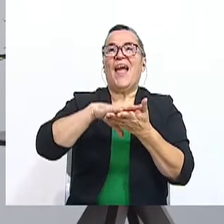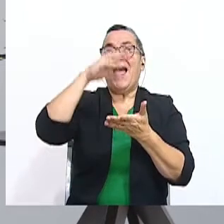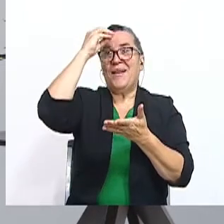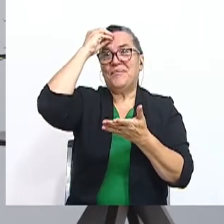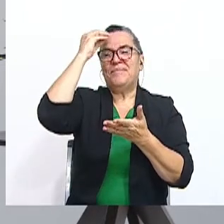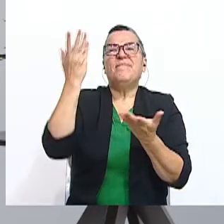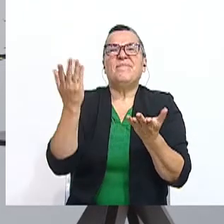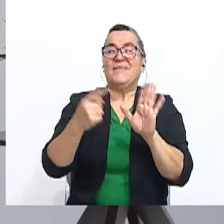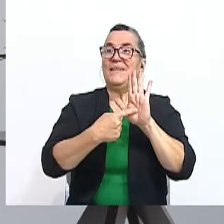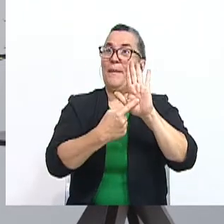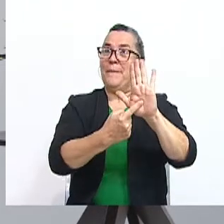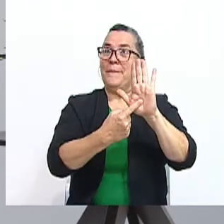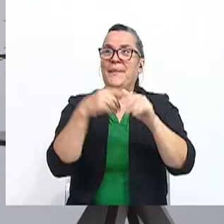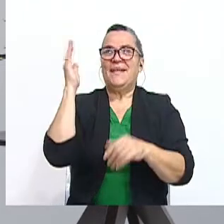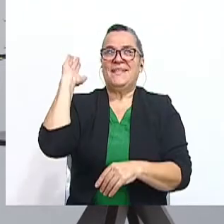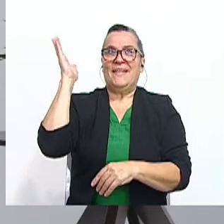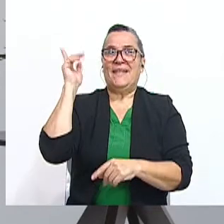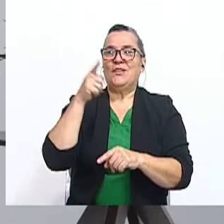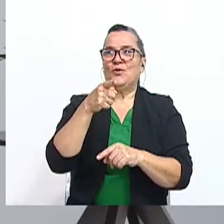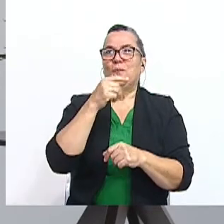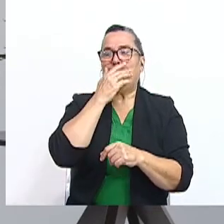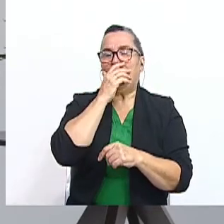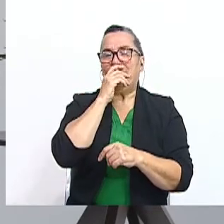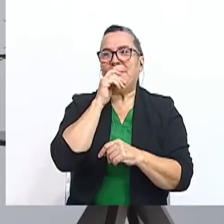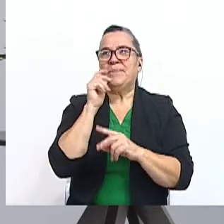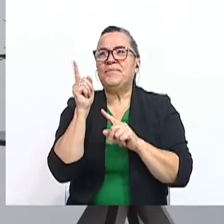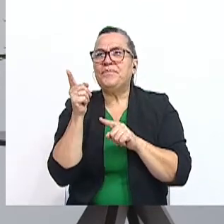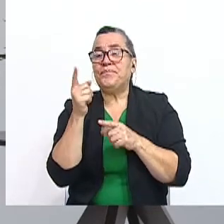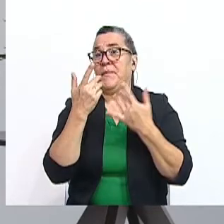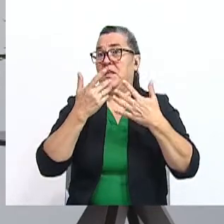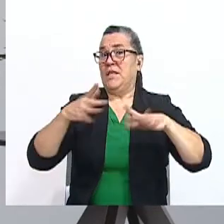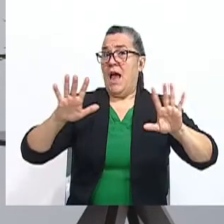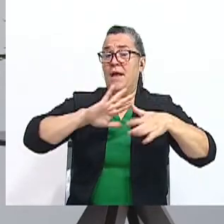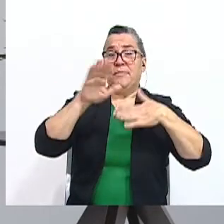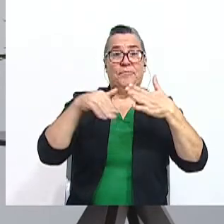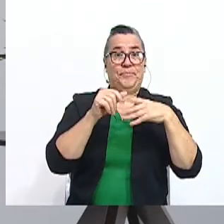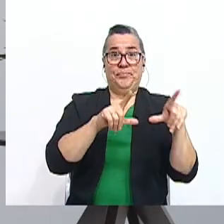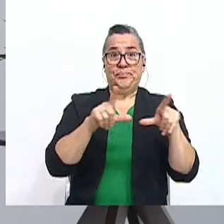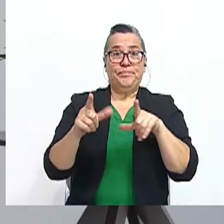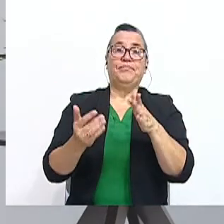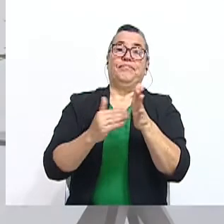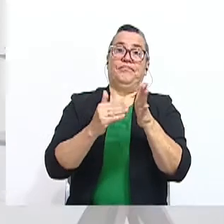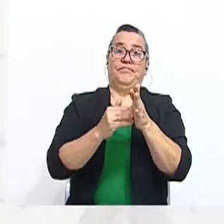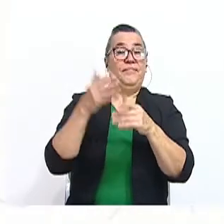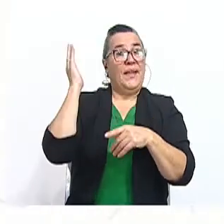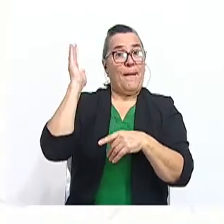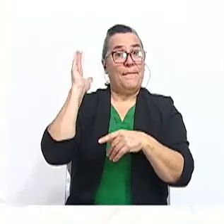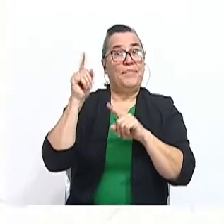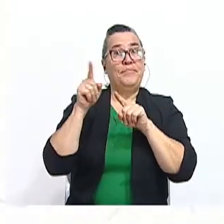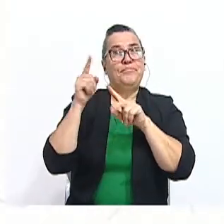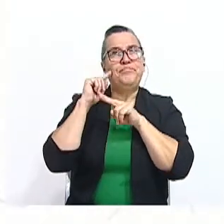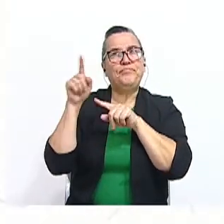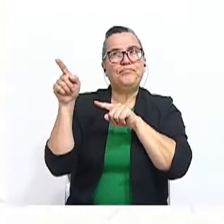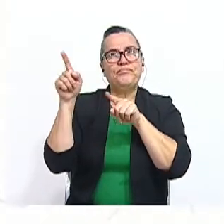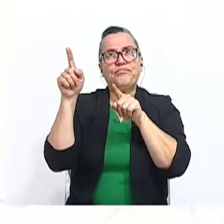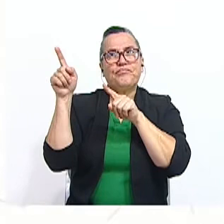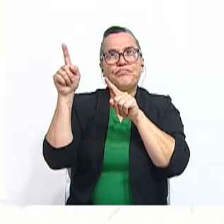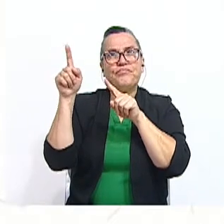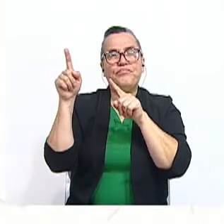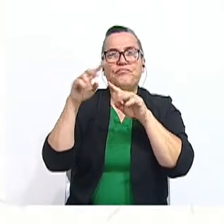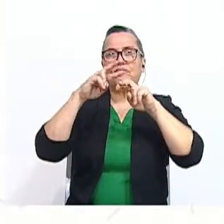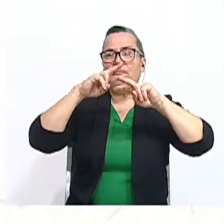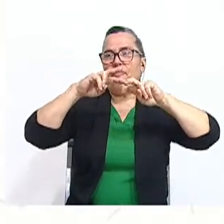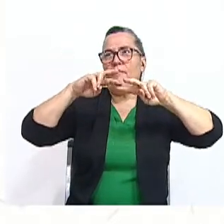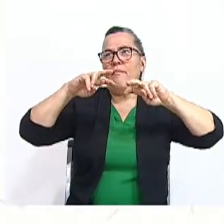la presentación como tal. Bueno, ya con todo esto, y de nuevo en la presentación, vamos a ir